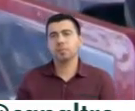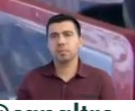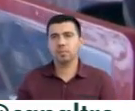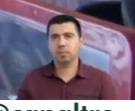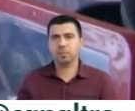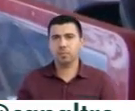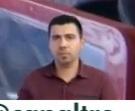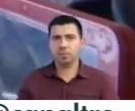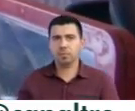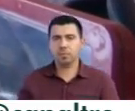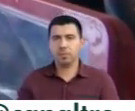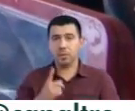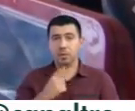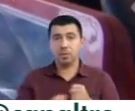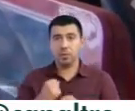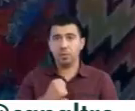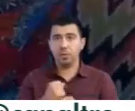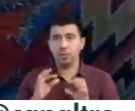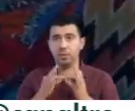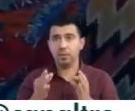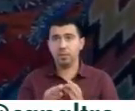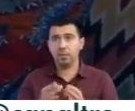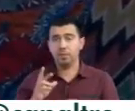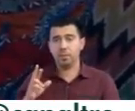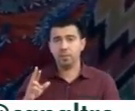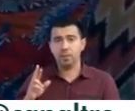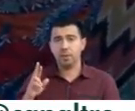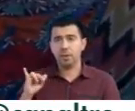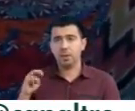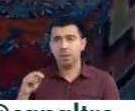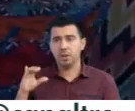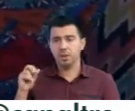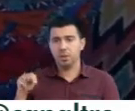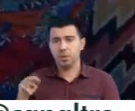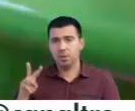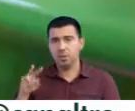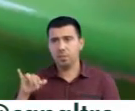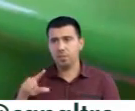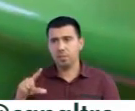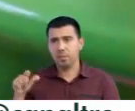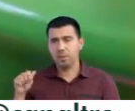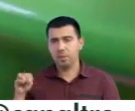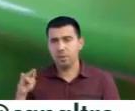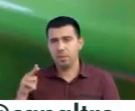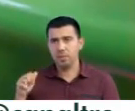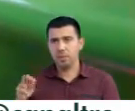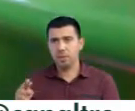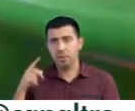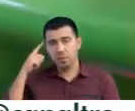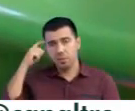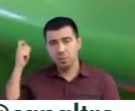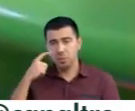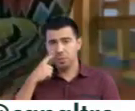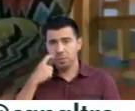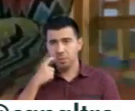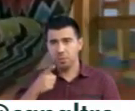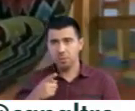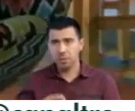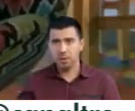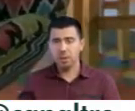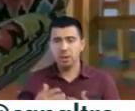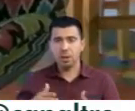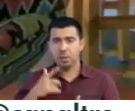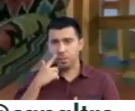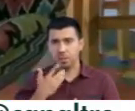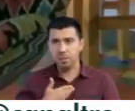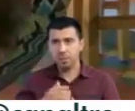Hace un año a la familia Rincón Villamizar les dieron la noticia de que su sueño de ser padres se cumpliría antes de lo esperado. Cuando nos dijeron que